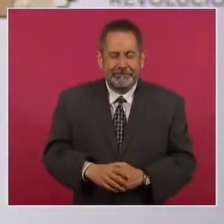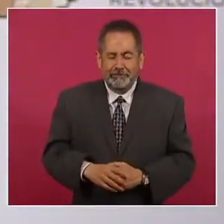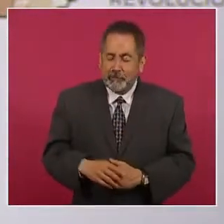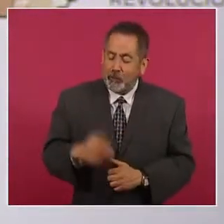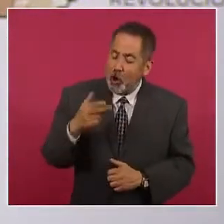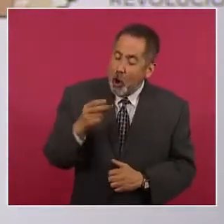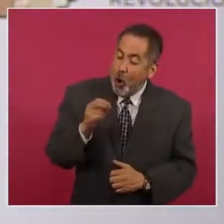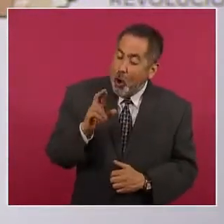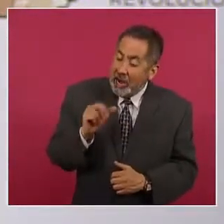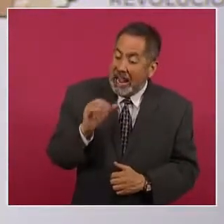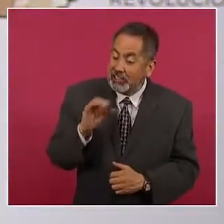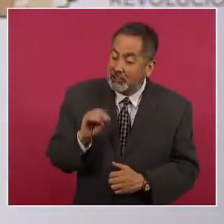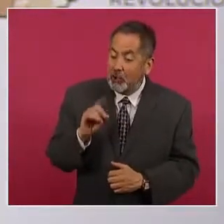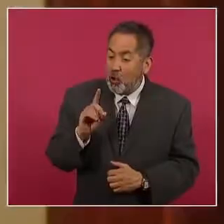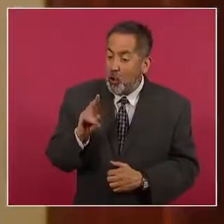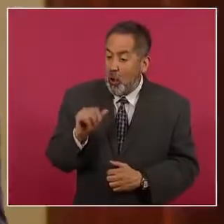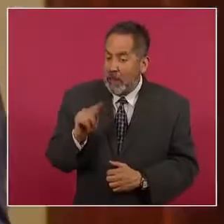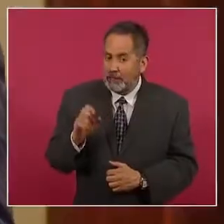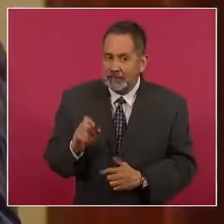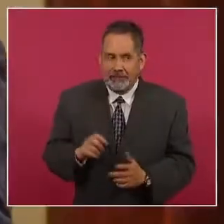Horacio Duarte,